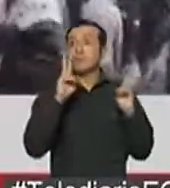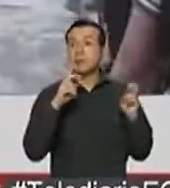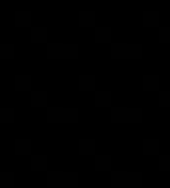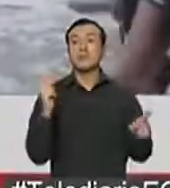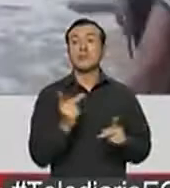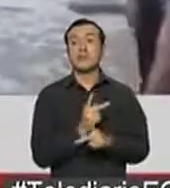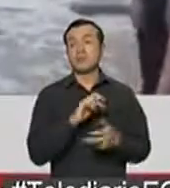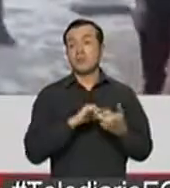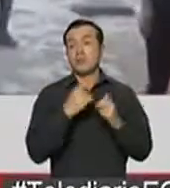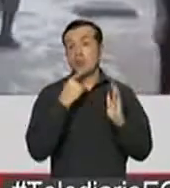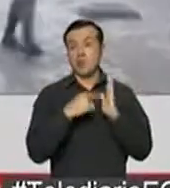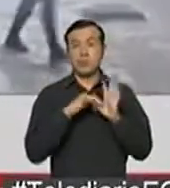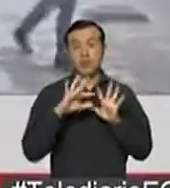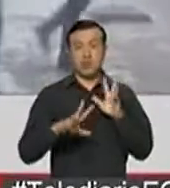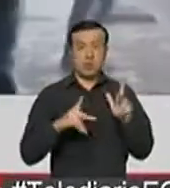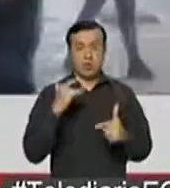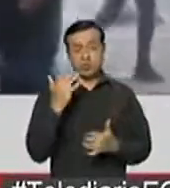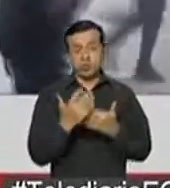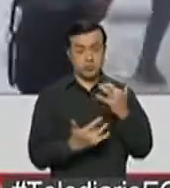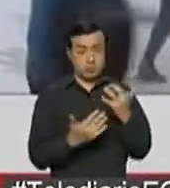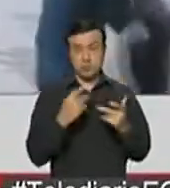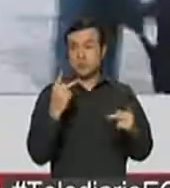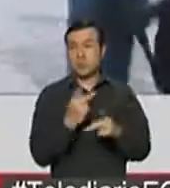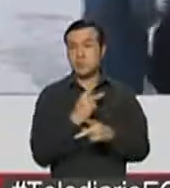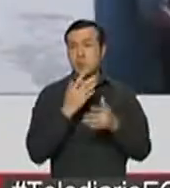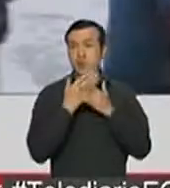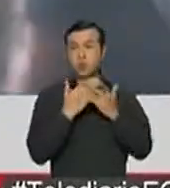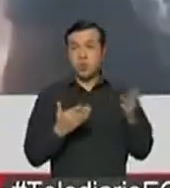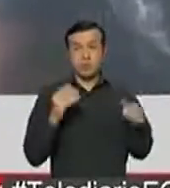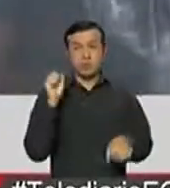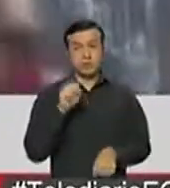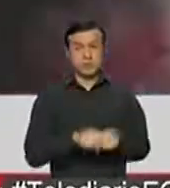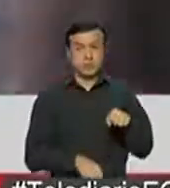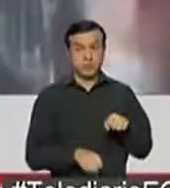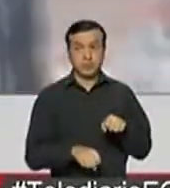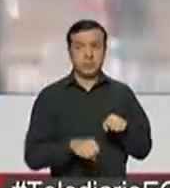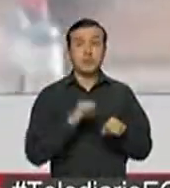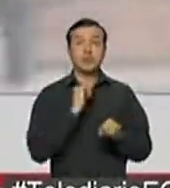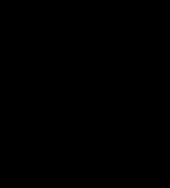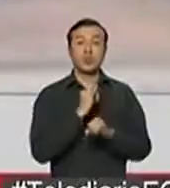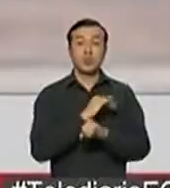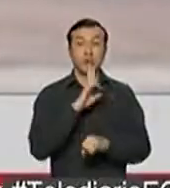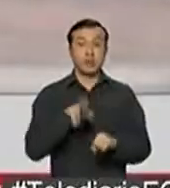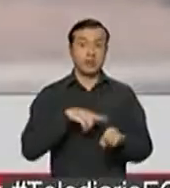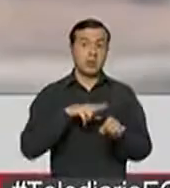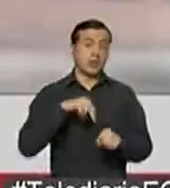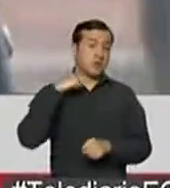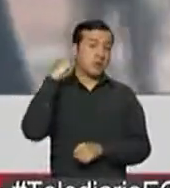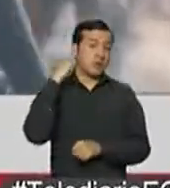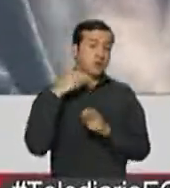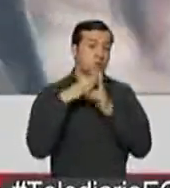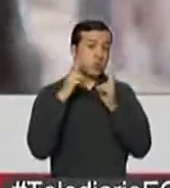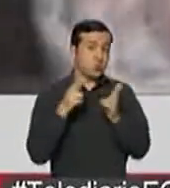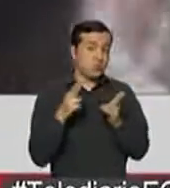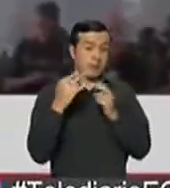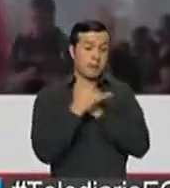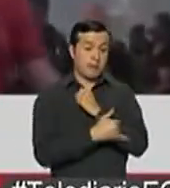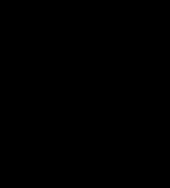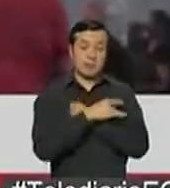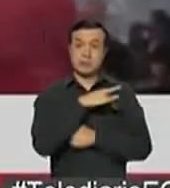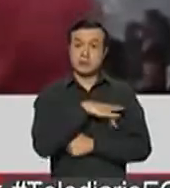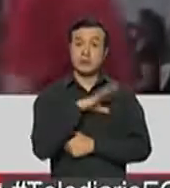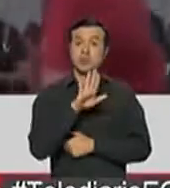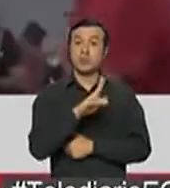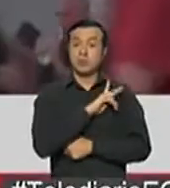gravedad como saqueos, incendios y daños materiales. Por su parte, el Instituto Nacional de Derechos Humanos de la República de Chile, en